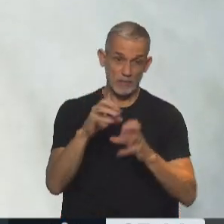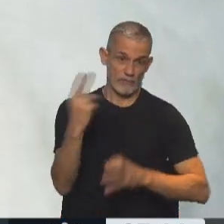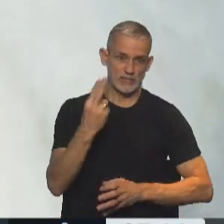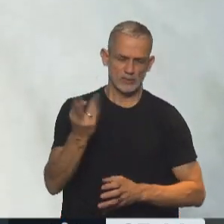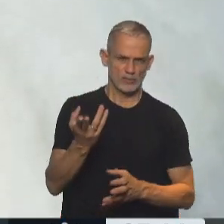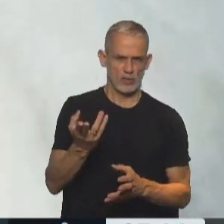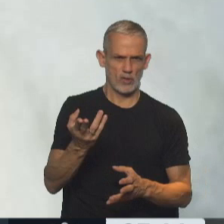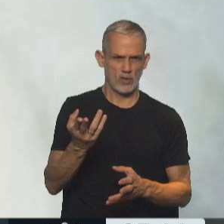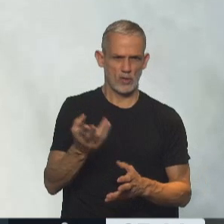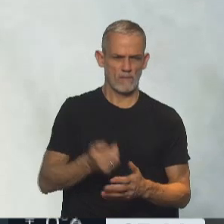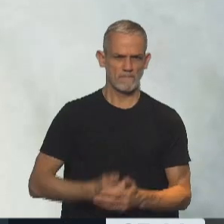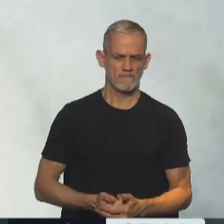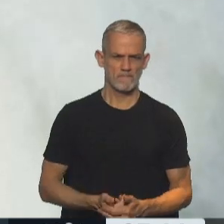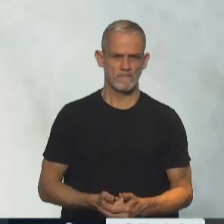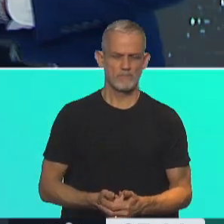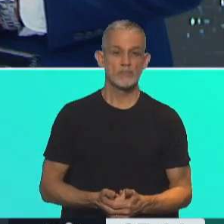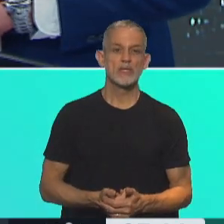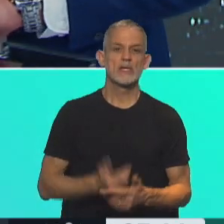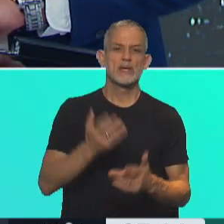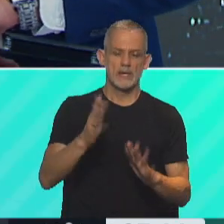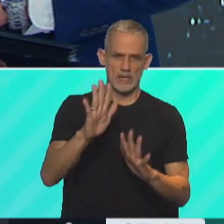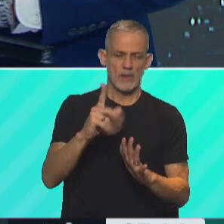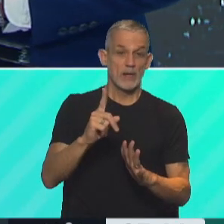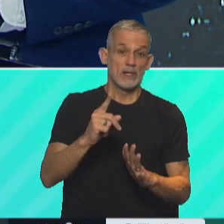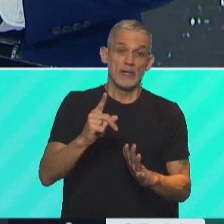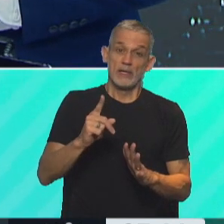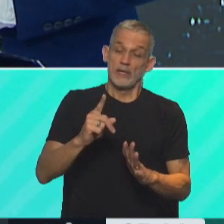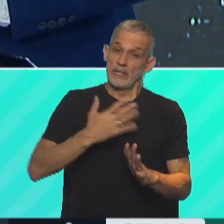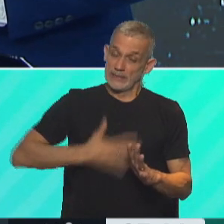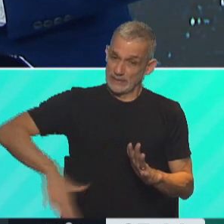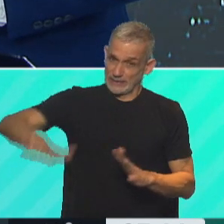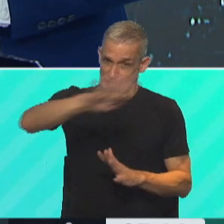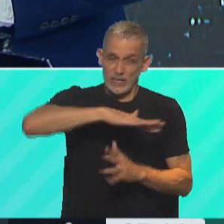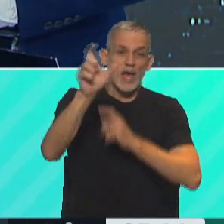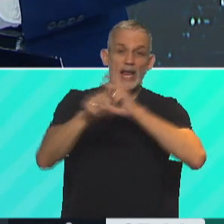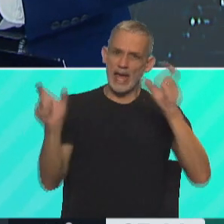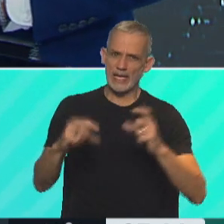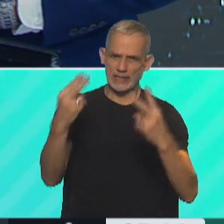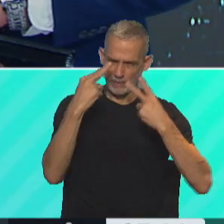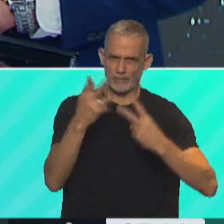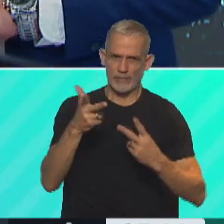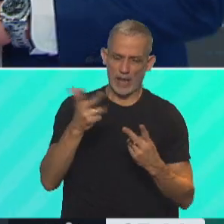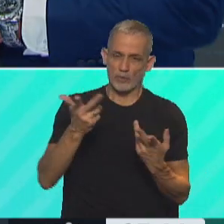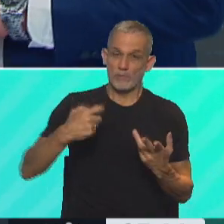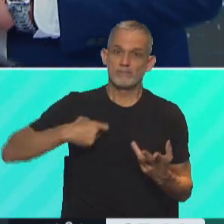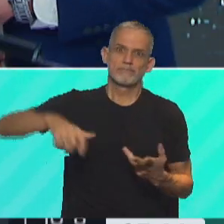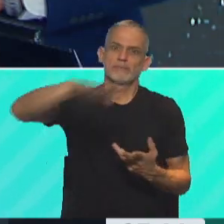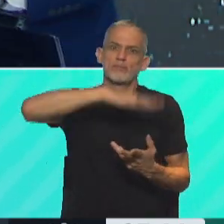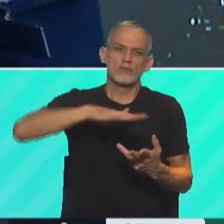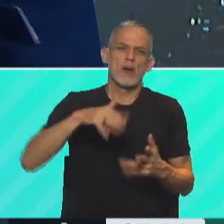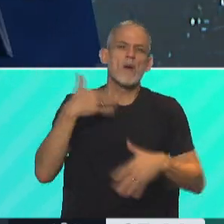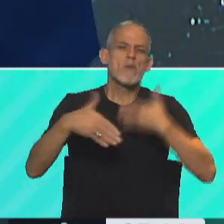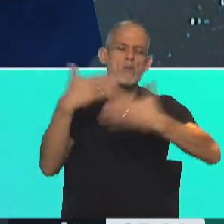falleció. Vamos a traerle tranquilidad al resto de la población. Lamentablemente las sociedades